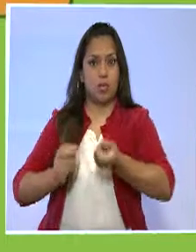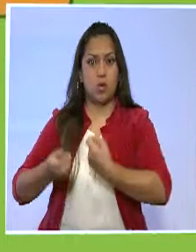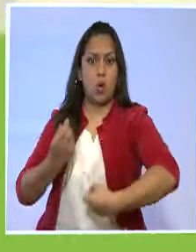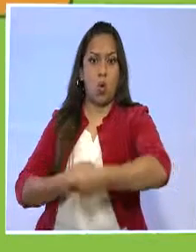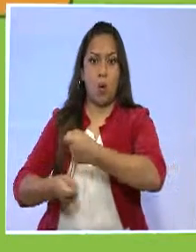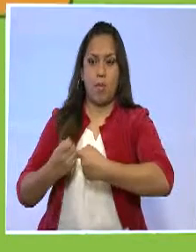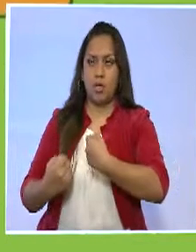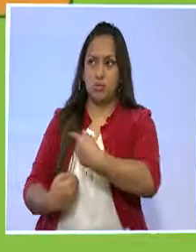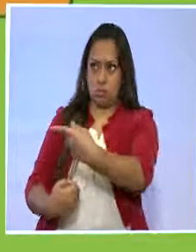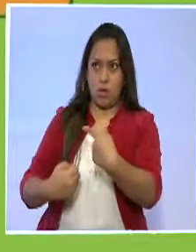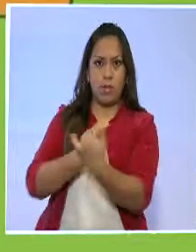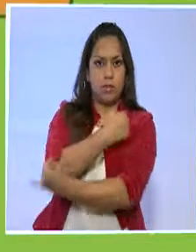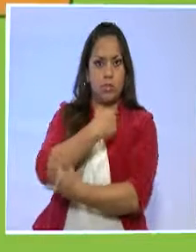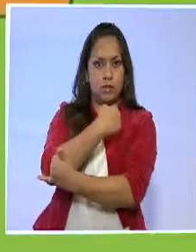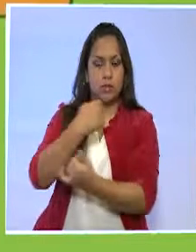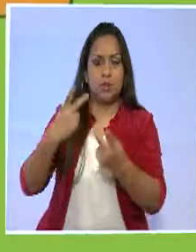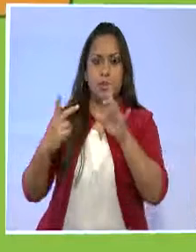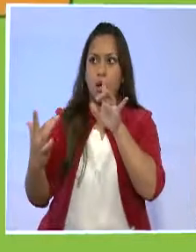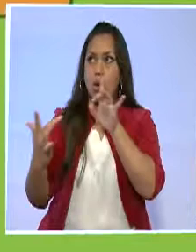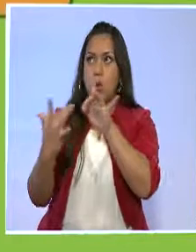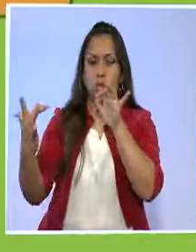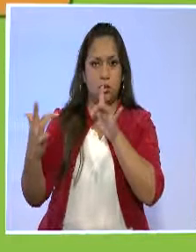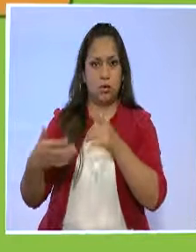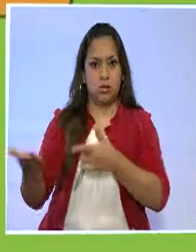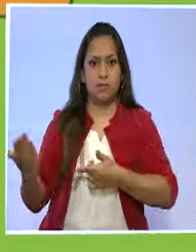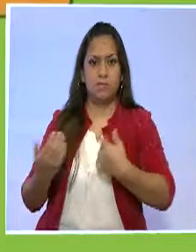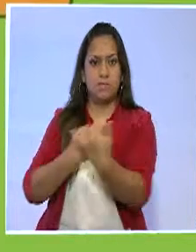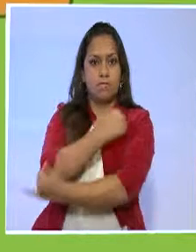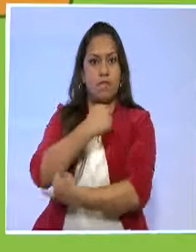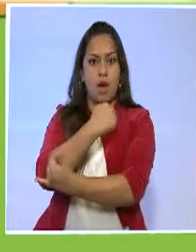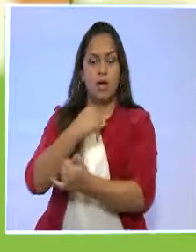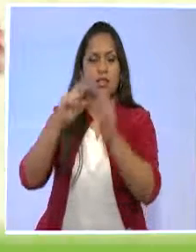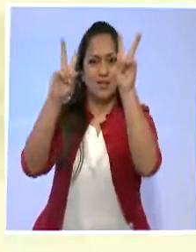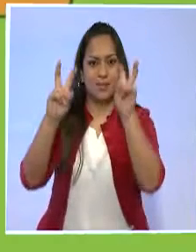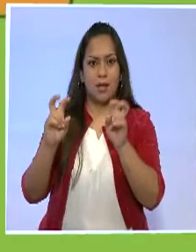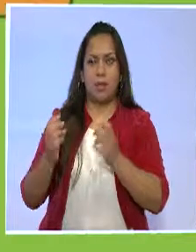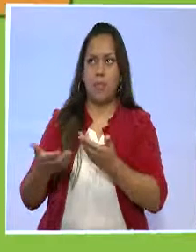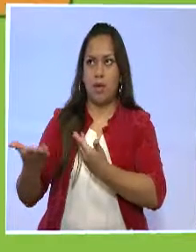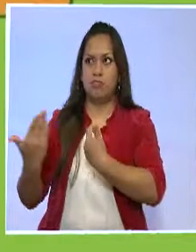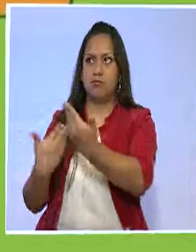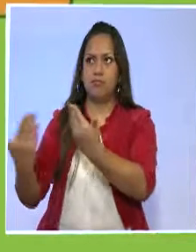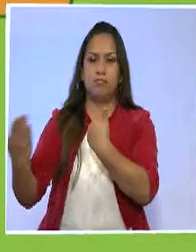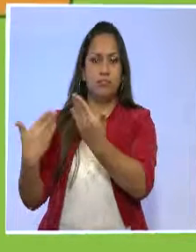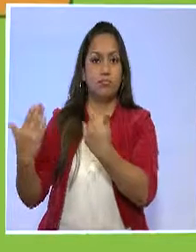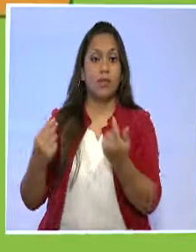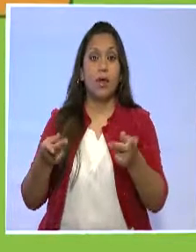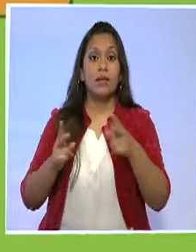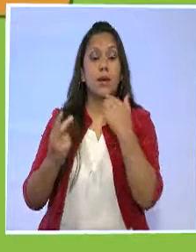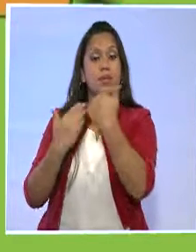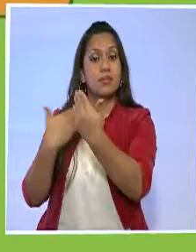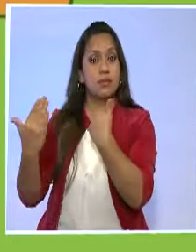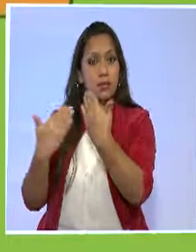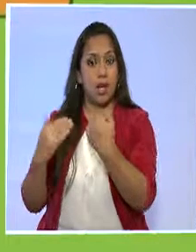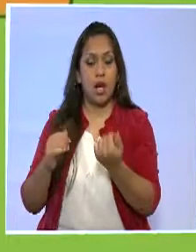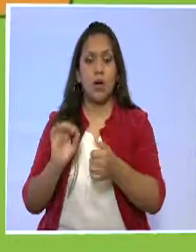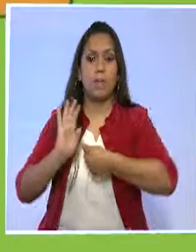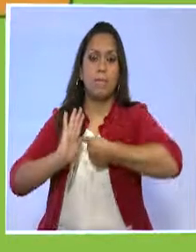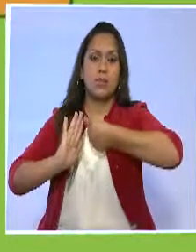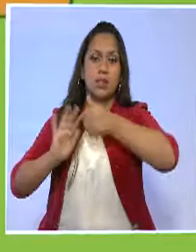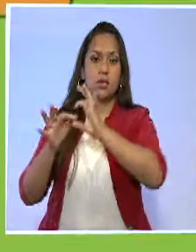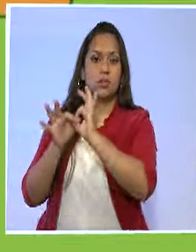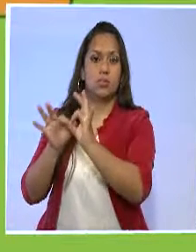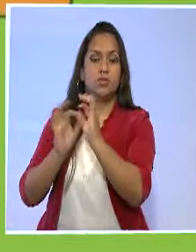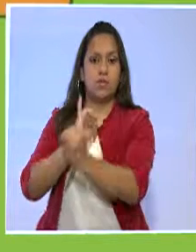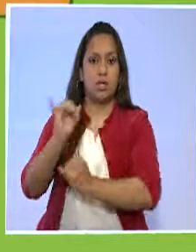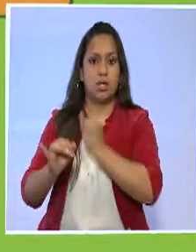bilateral y de conexión entre los dos países a través del pacifico también mantuvo un diálogo con el ministro de relaciones exteriores